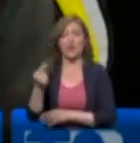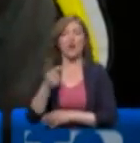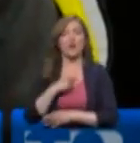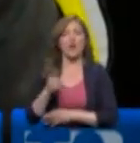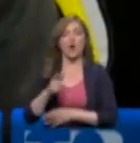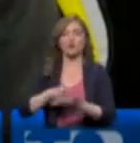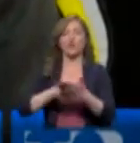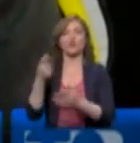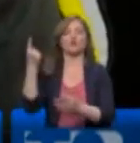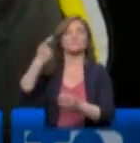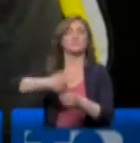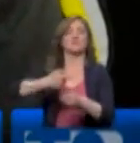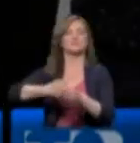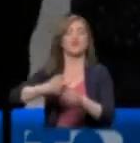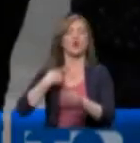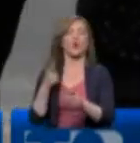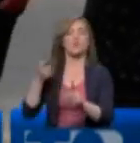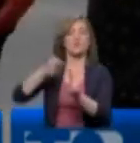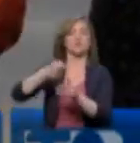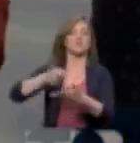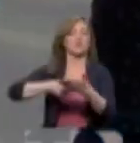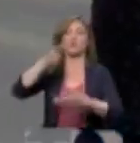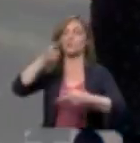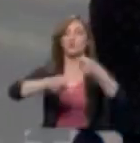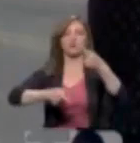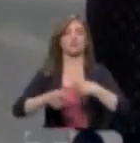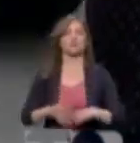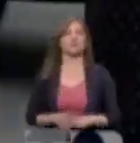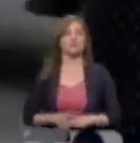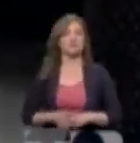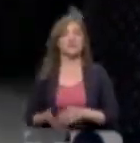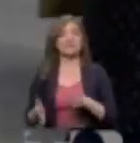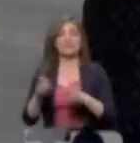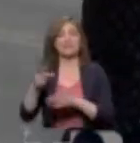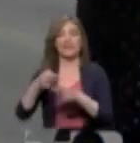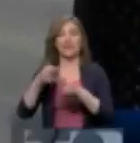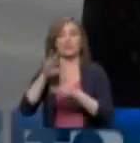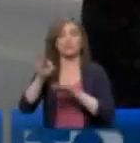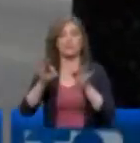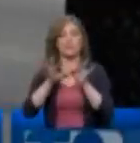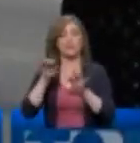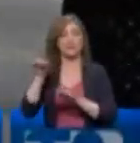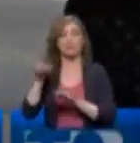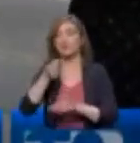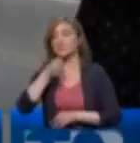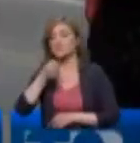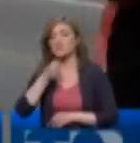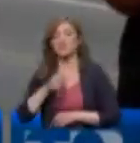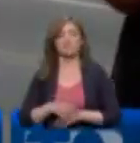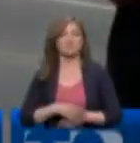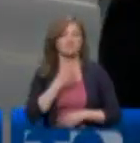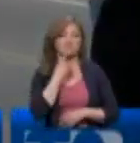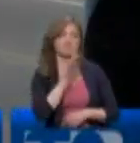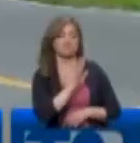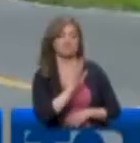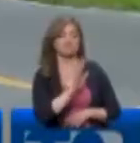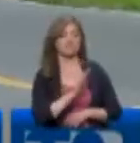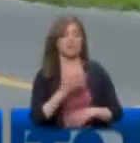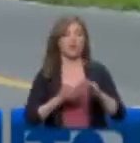y contratación directa. Sobre este tema intentamos una entrevista con la exprefecta Andrea Maldonado. Nos dijo que se